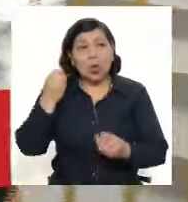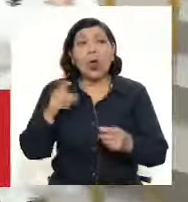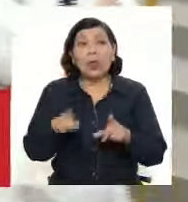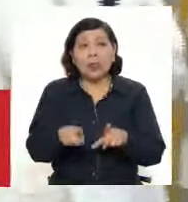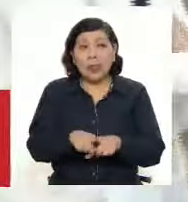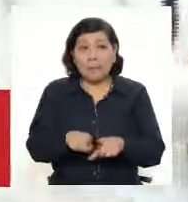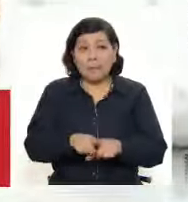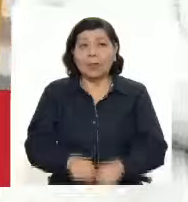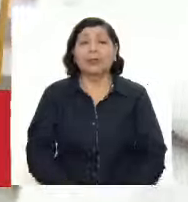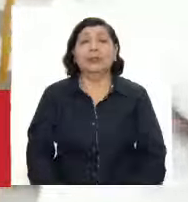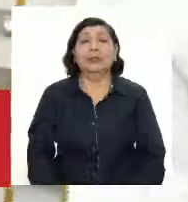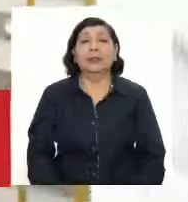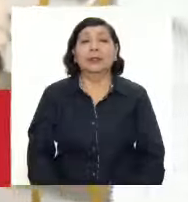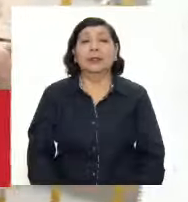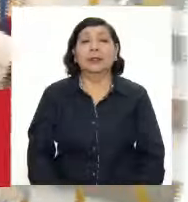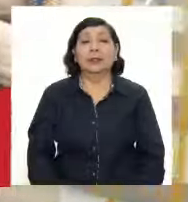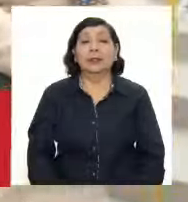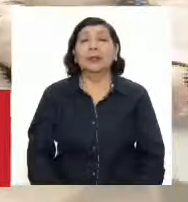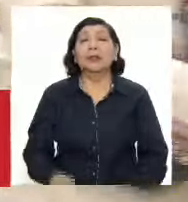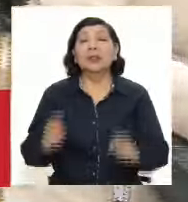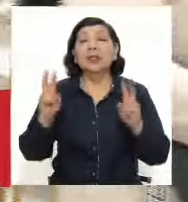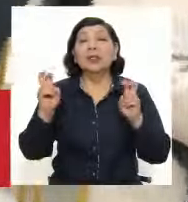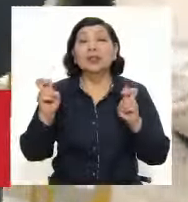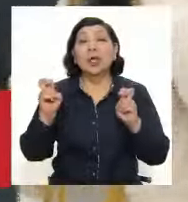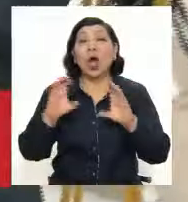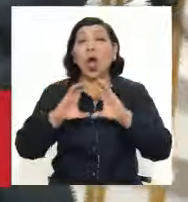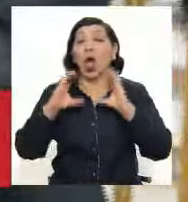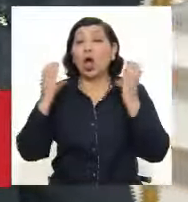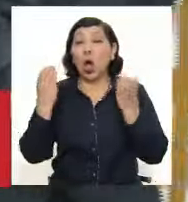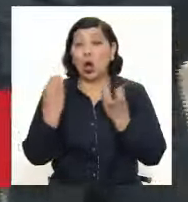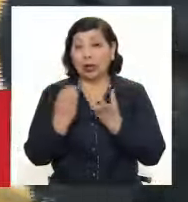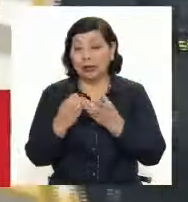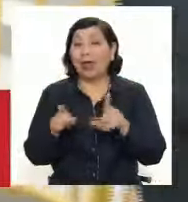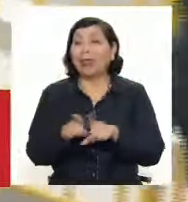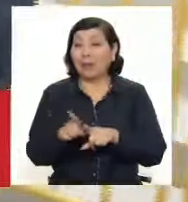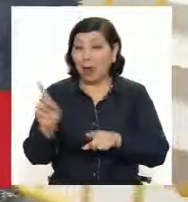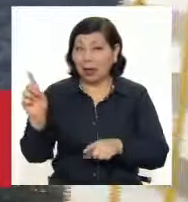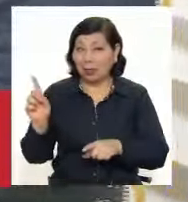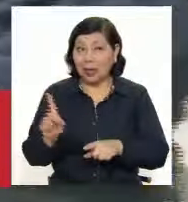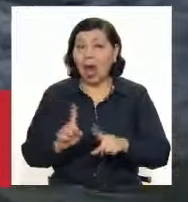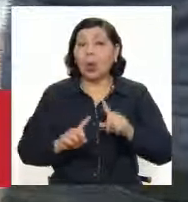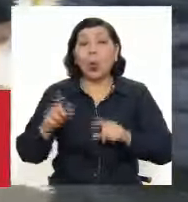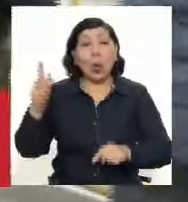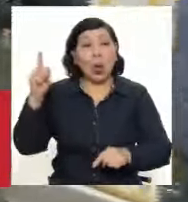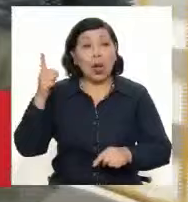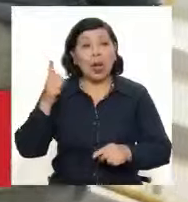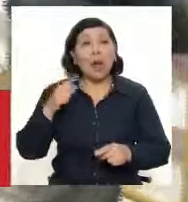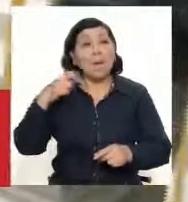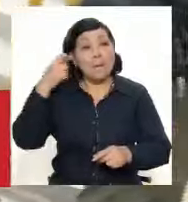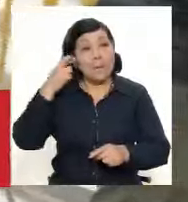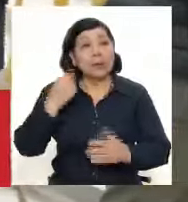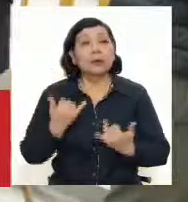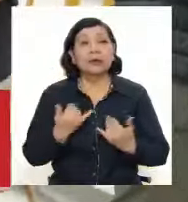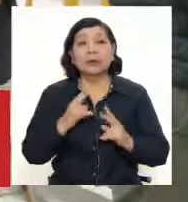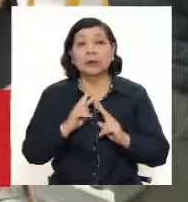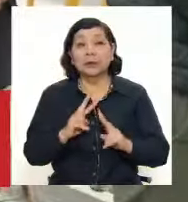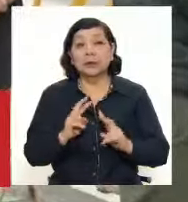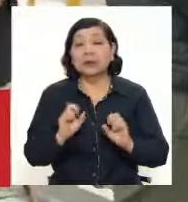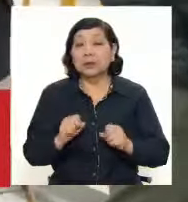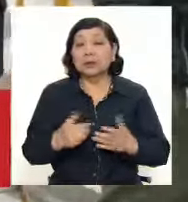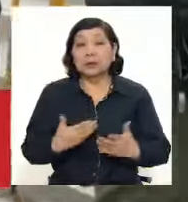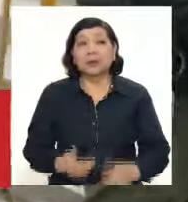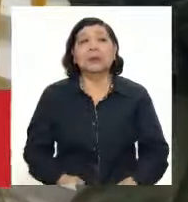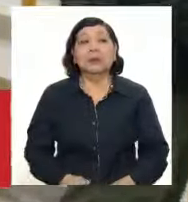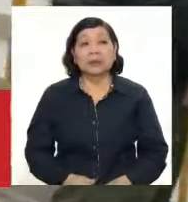asimismo también el titular del Congreso y algunos líderes políticos. Vamos a ver si